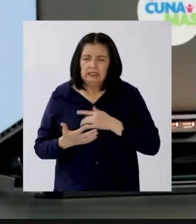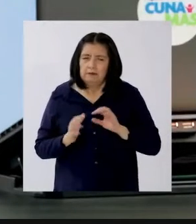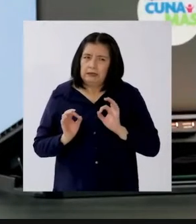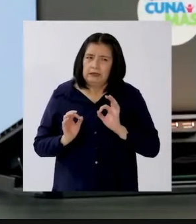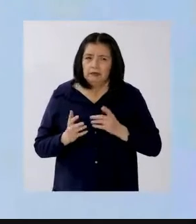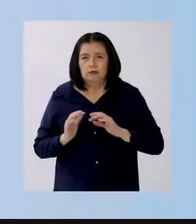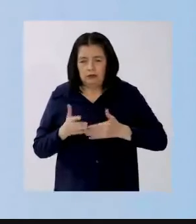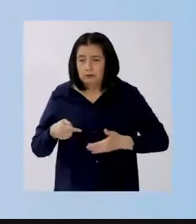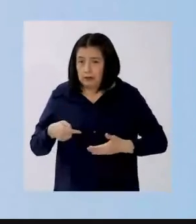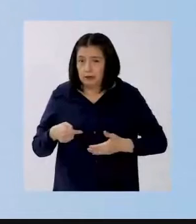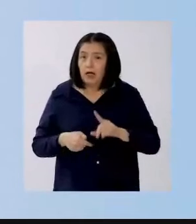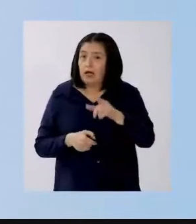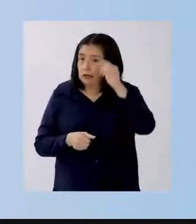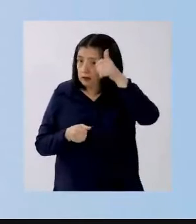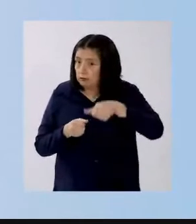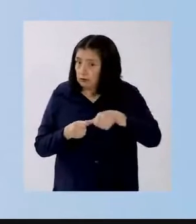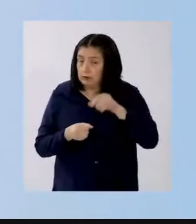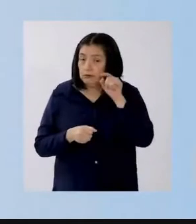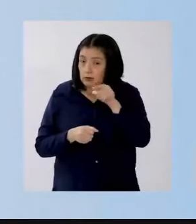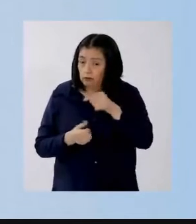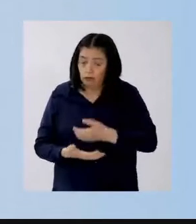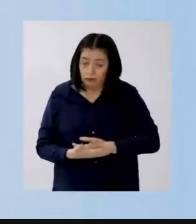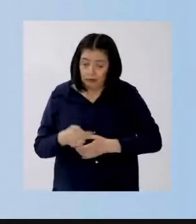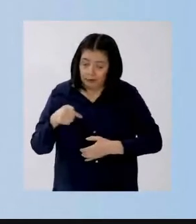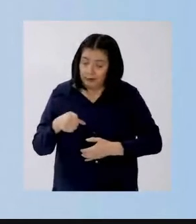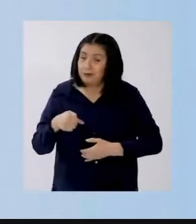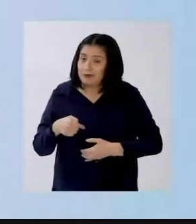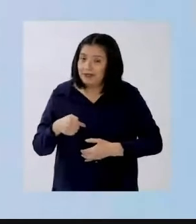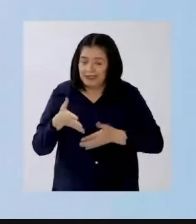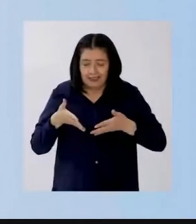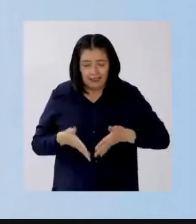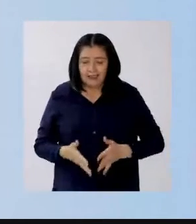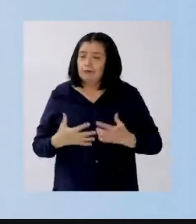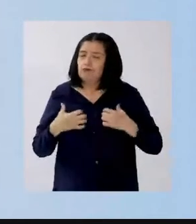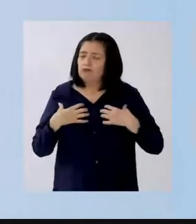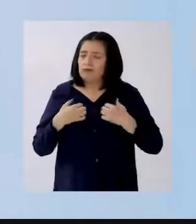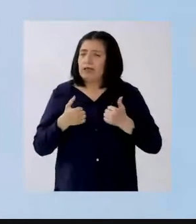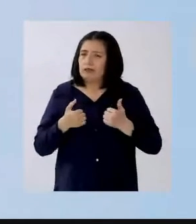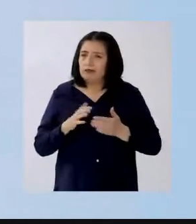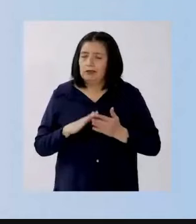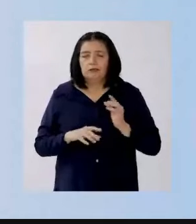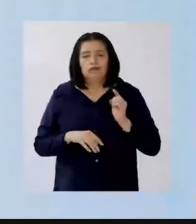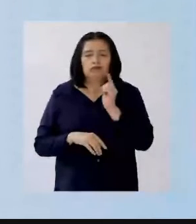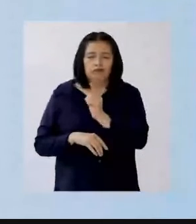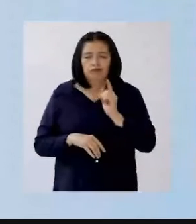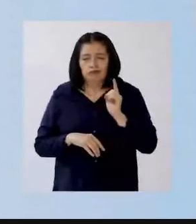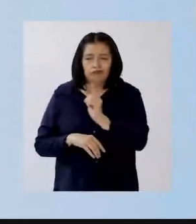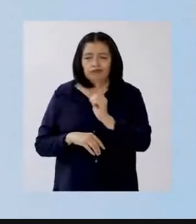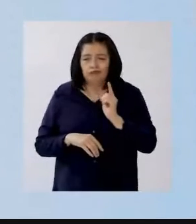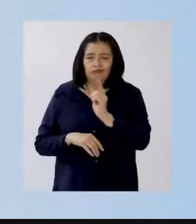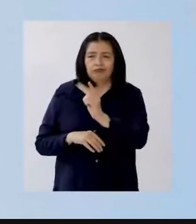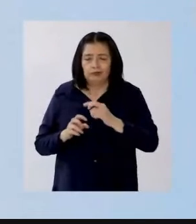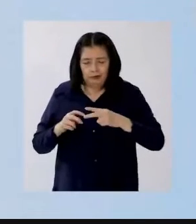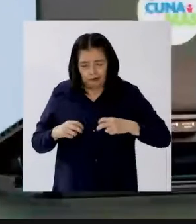el embarazo. Recuerda que para que tu niña o niño nazca sano, anda puntualmente a tus